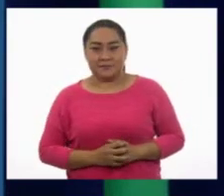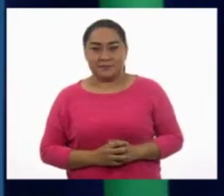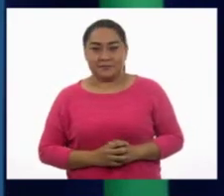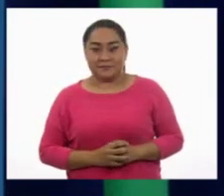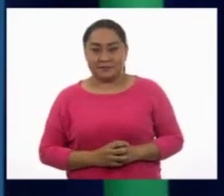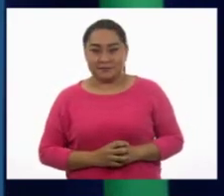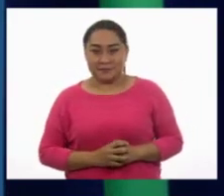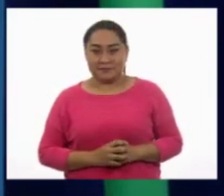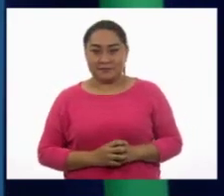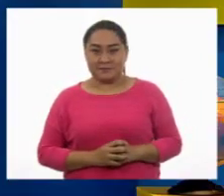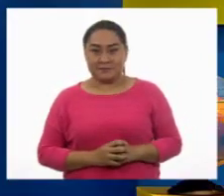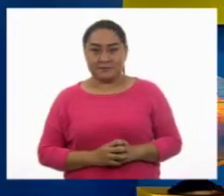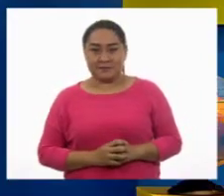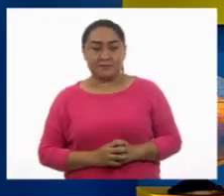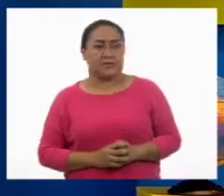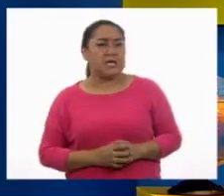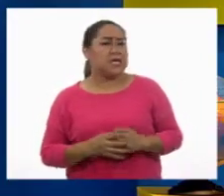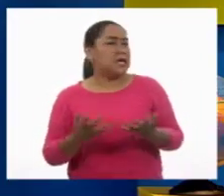náhuatl.